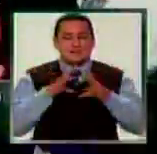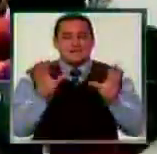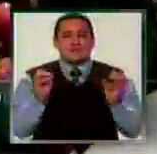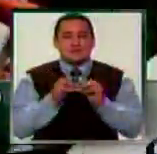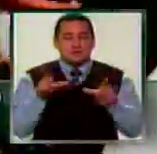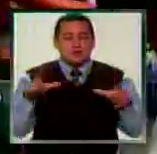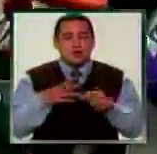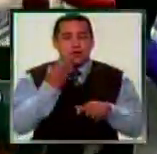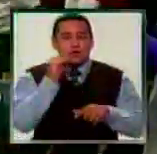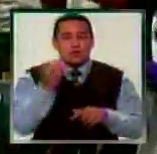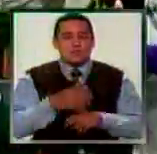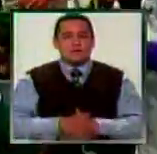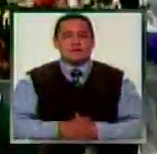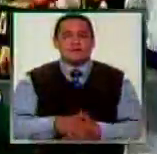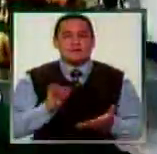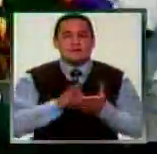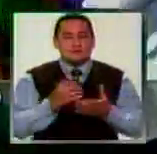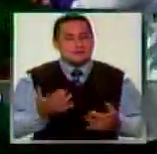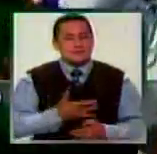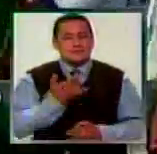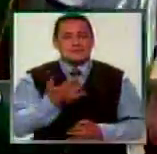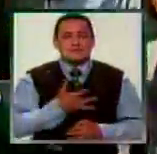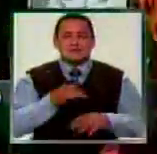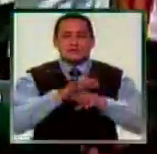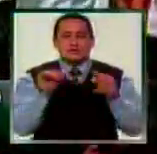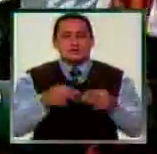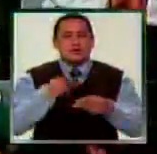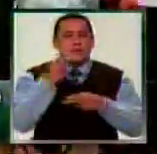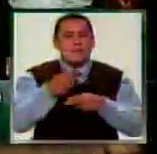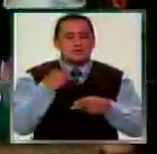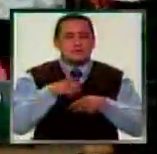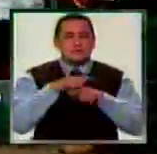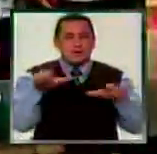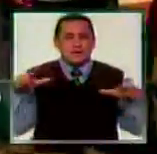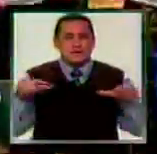Esta es la alegría de los jóvenes contagiados, desde luego, de los vecinos de